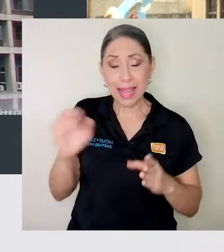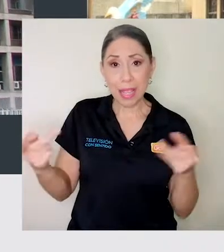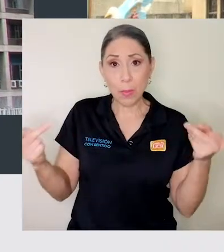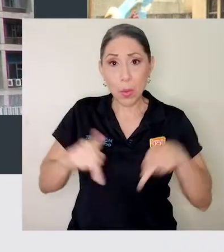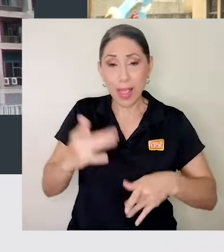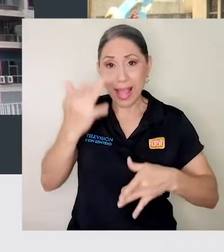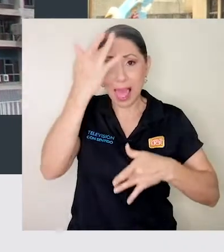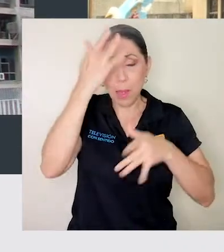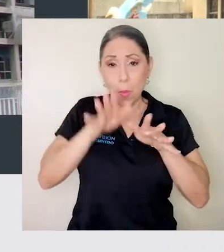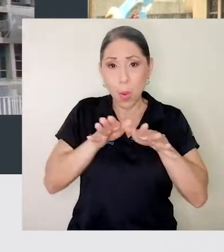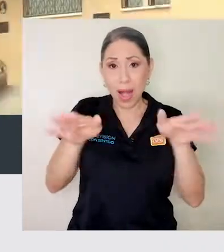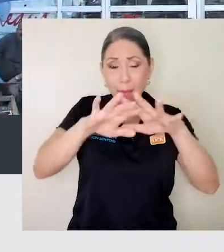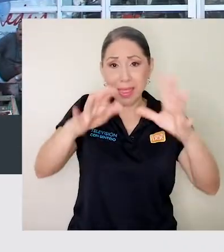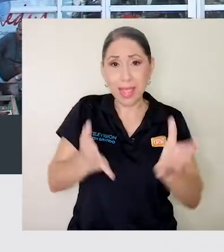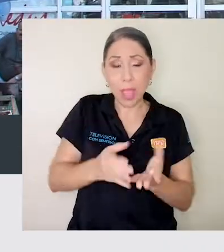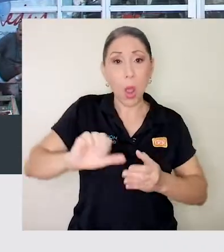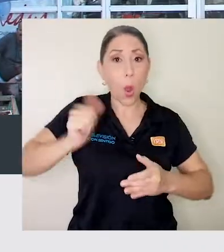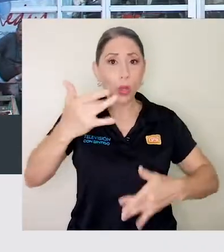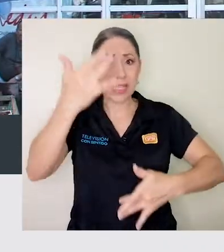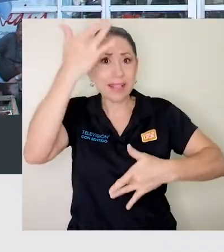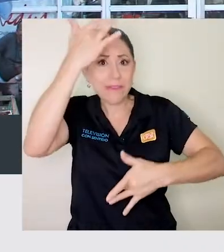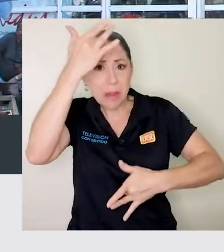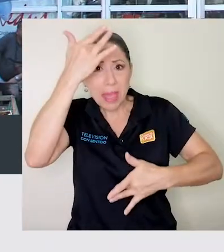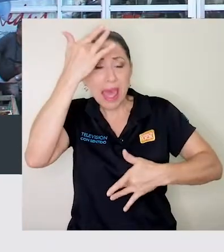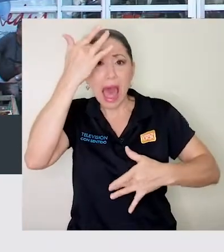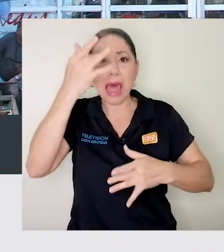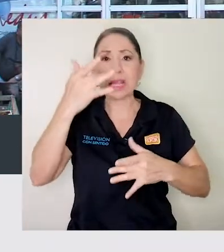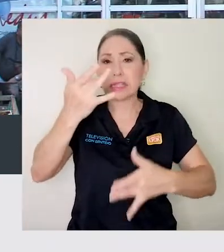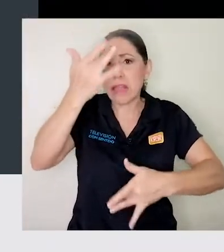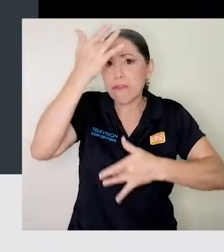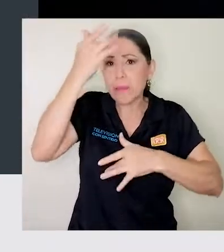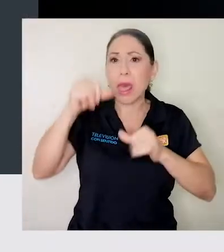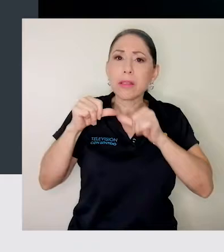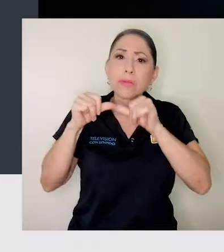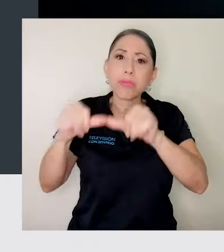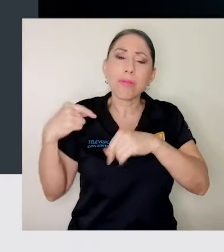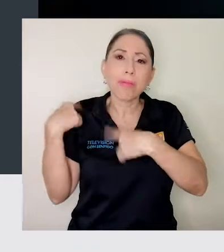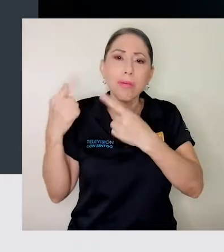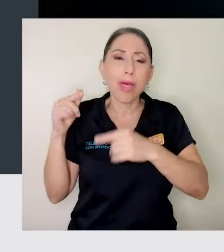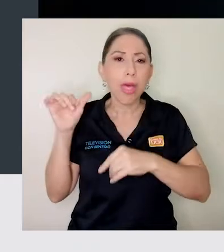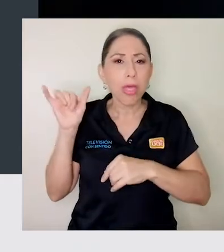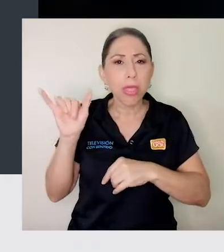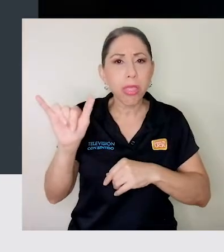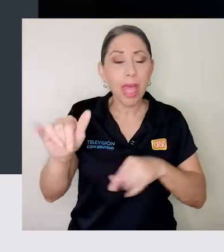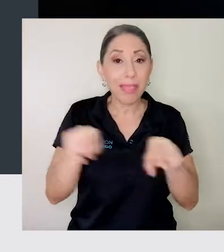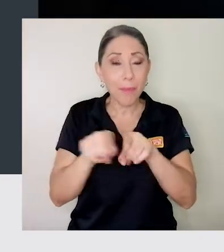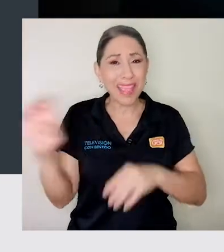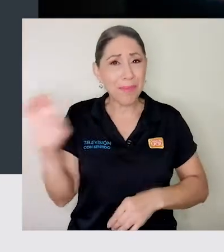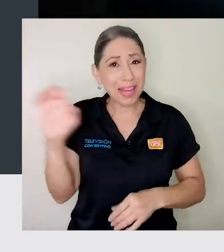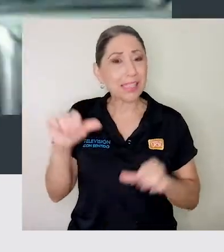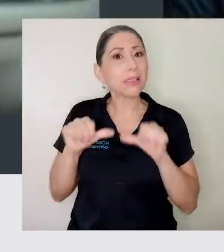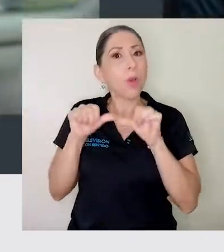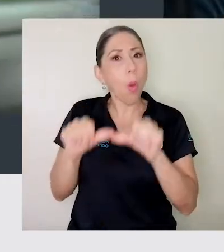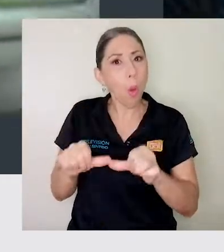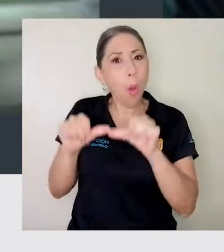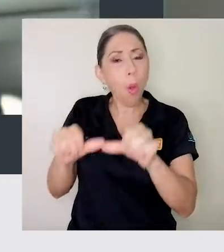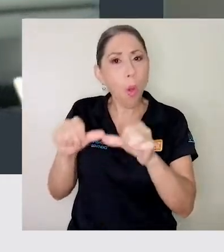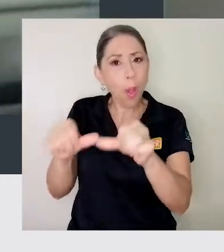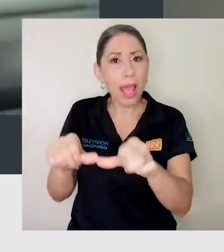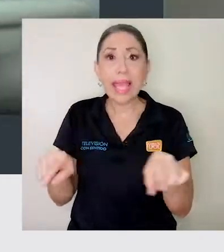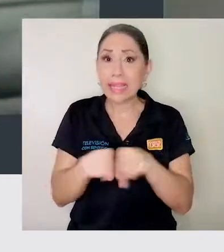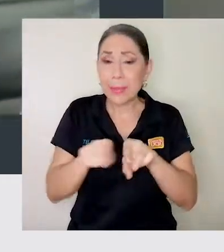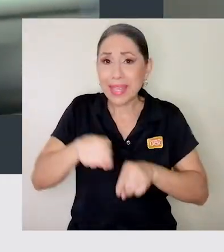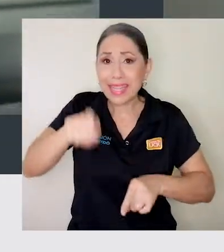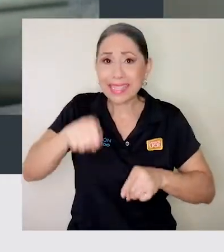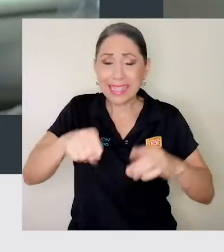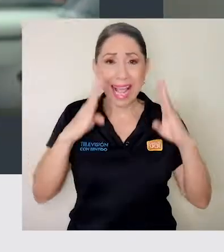emergencia provocada por la pandemia, otras enfermedades, padecimientos crónicos y emergencias siguen estando ahí e